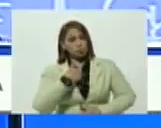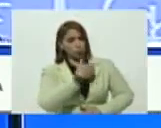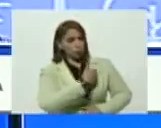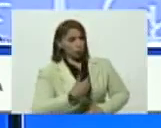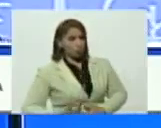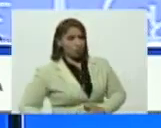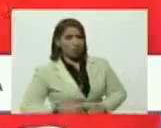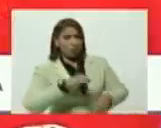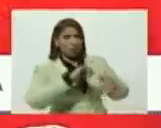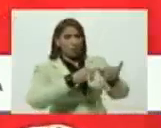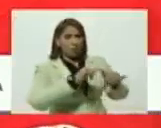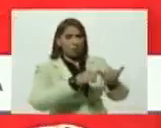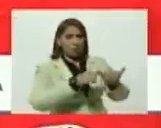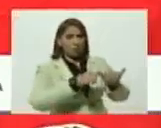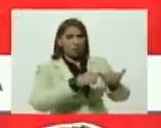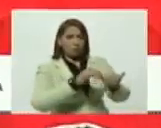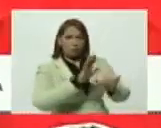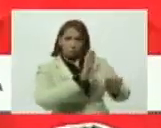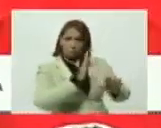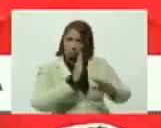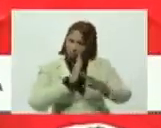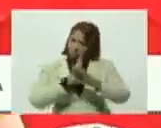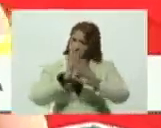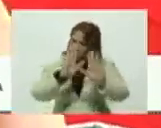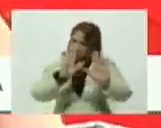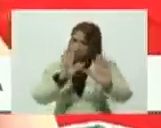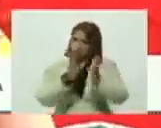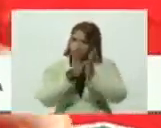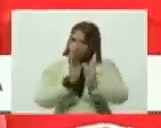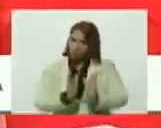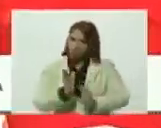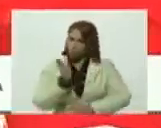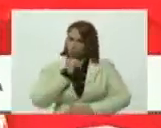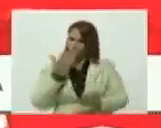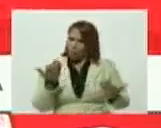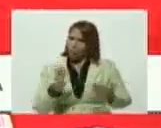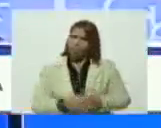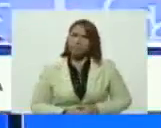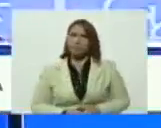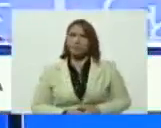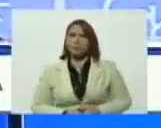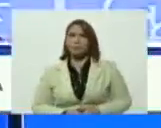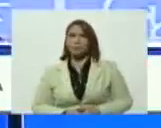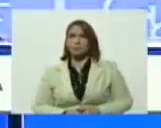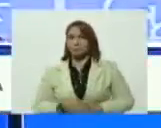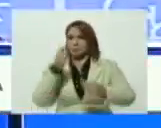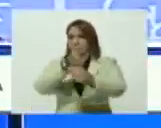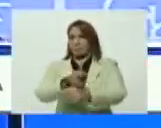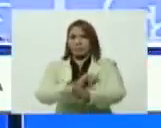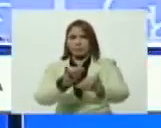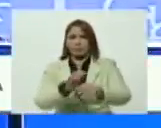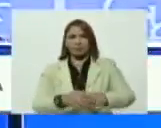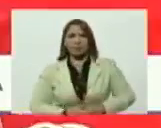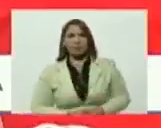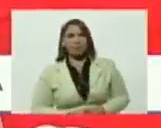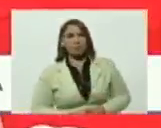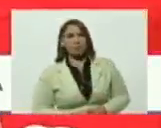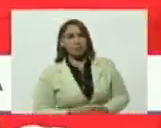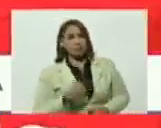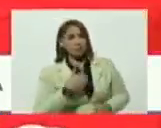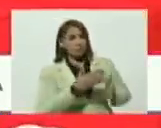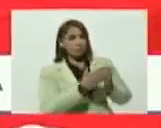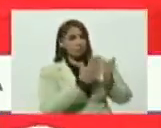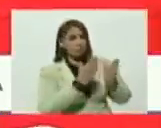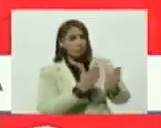estudié ingeniería civil. Ya va, no, y la primaria, no estudiaste primaria. Ah, no, claro. Pasó directo a la ingeniería civil. Bueno, estudié en la